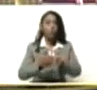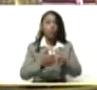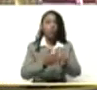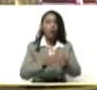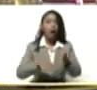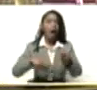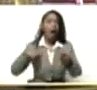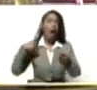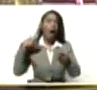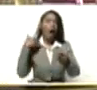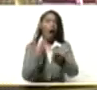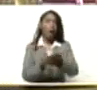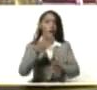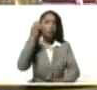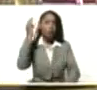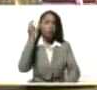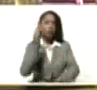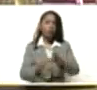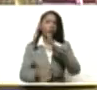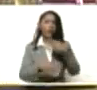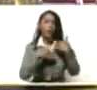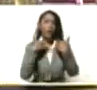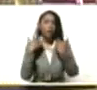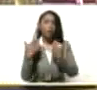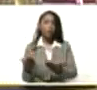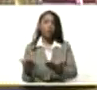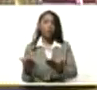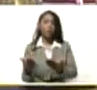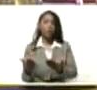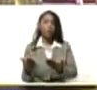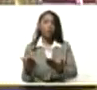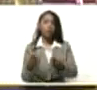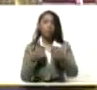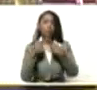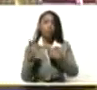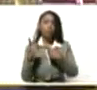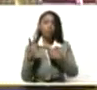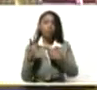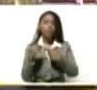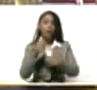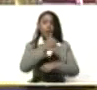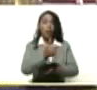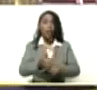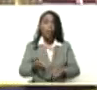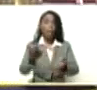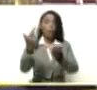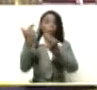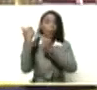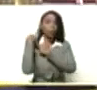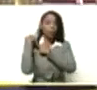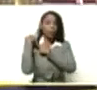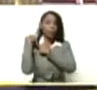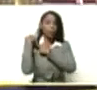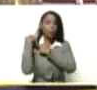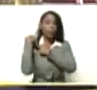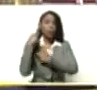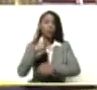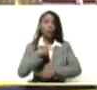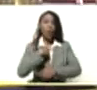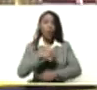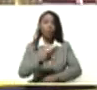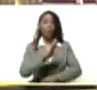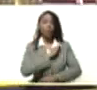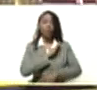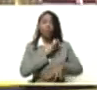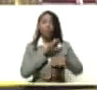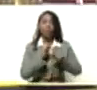hasta aquí. Eso sí, cada responsabilidad la asumo en colectivo,